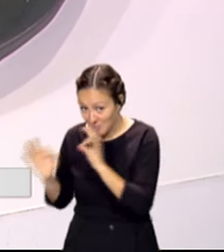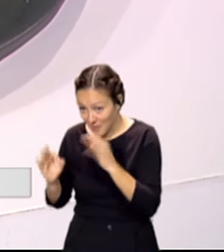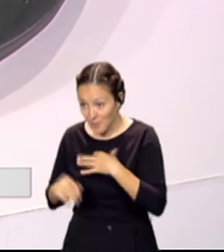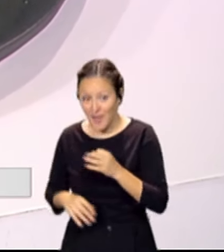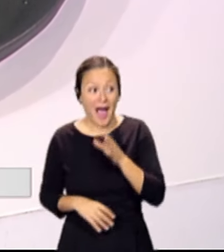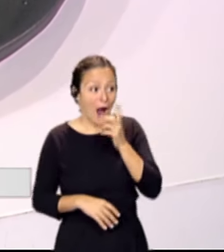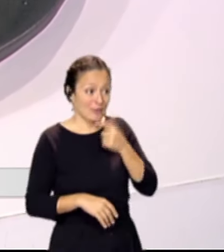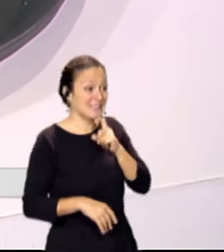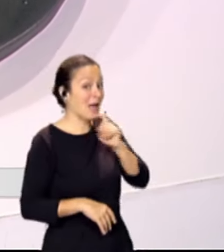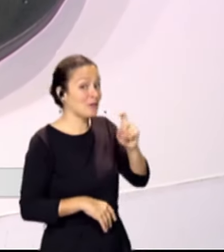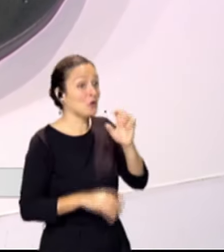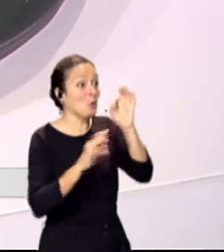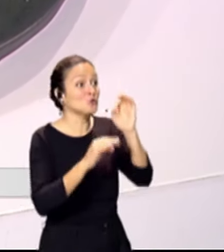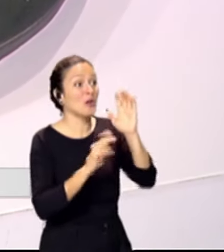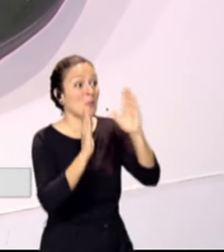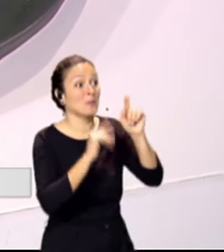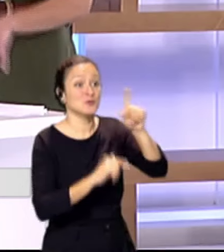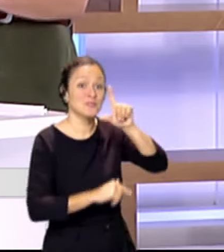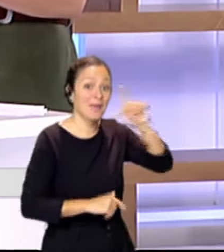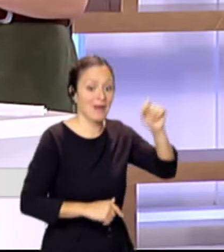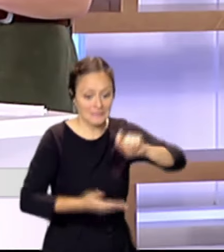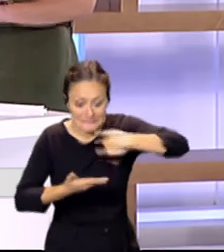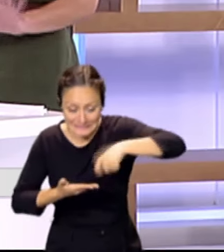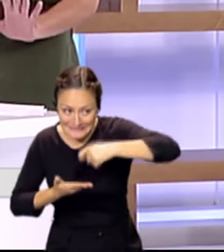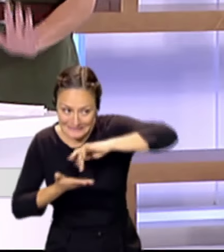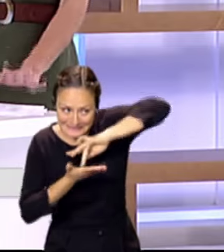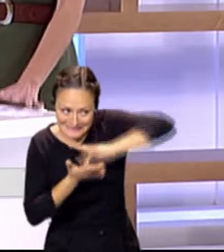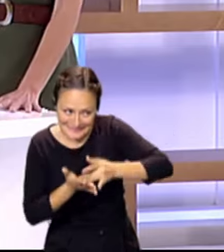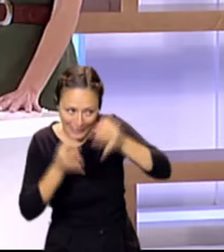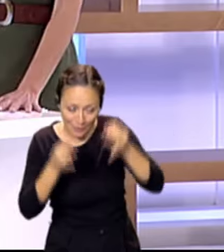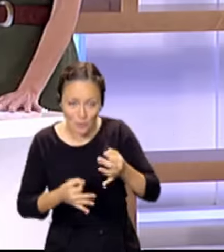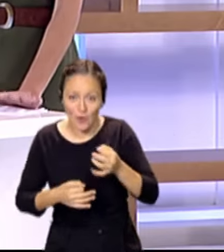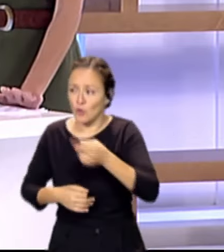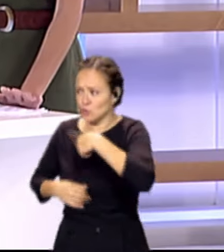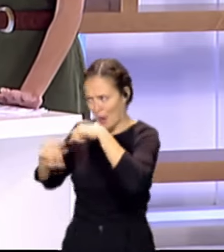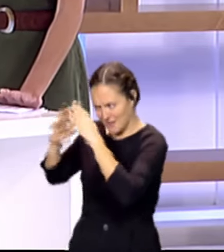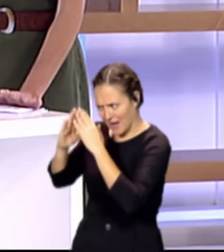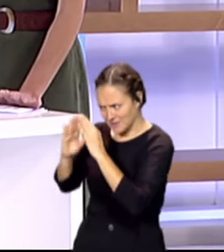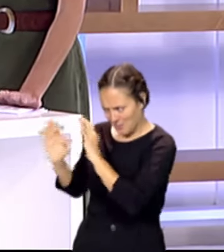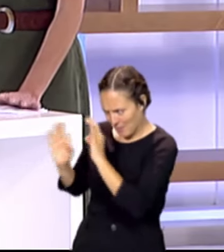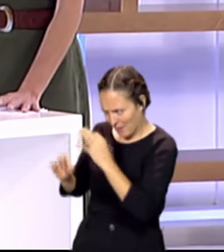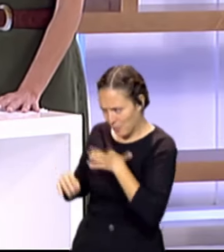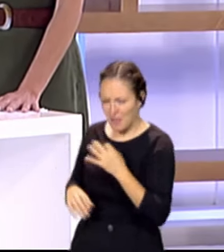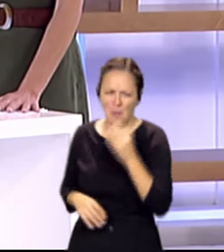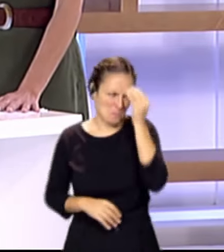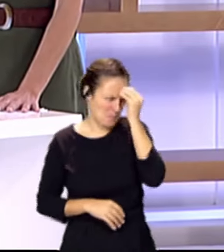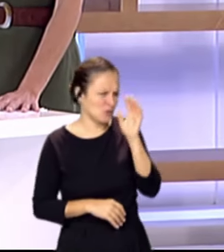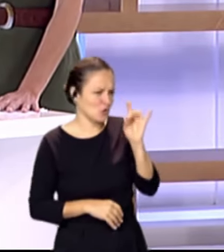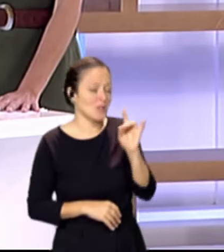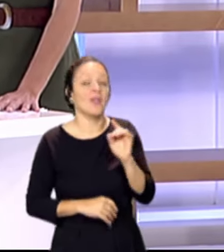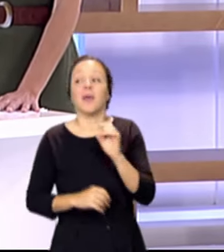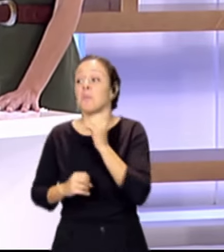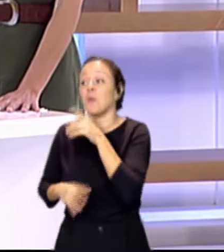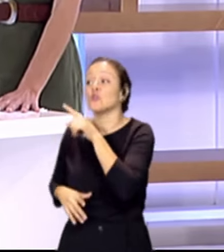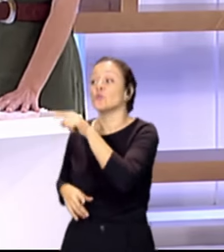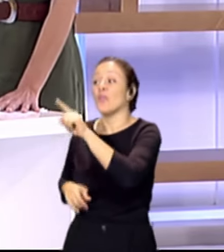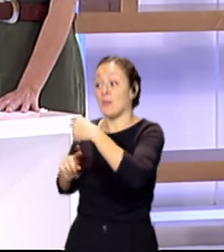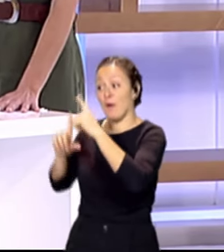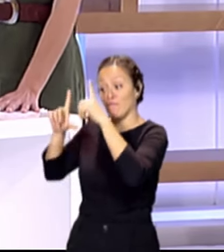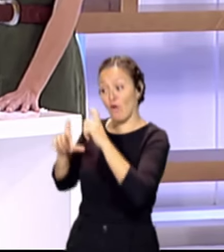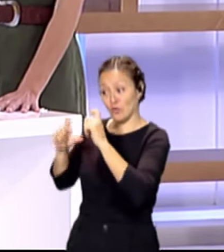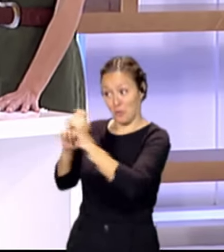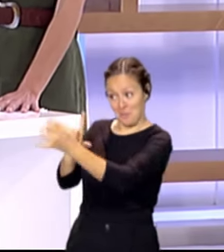plato justo cuando te despidamos Pedro y en casa Bueno podemos intentar yo creo que no es tampoco tan complicado después me mandas la foto mandamos la foto y también